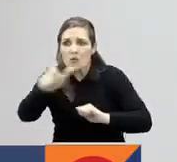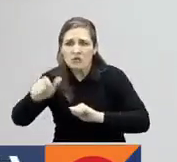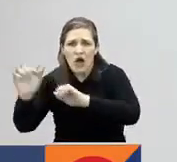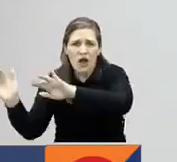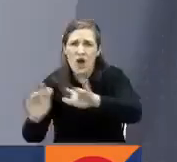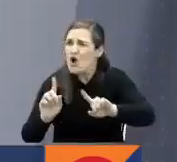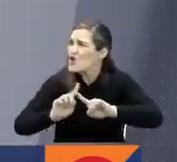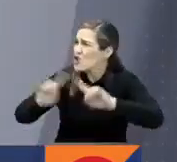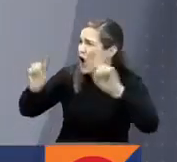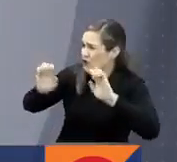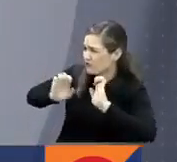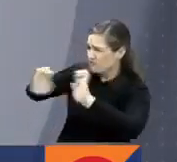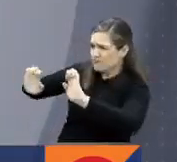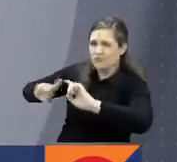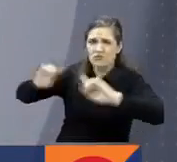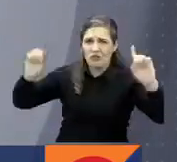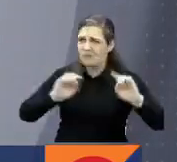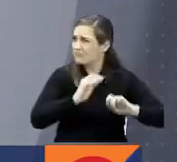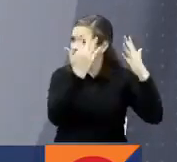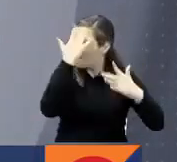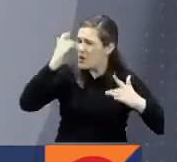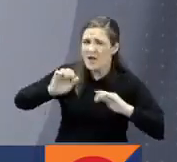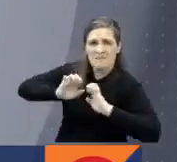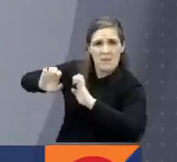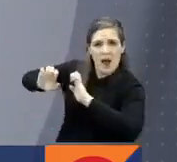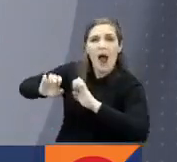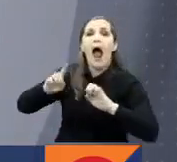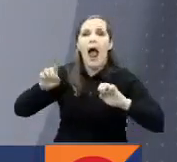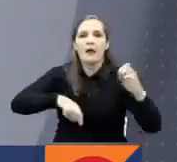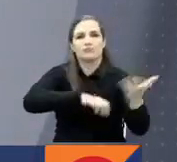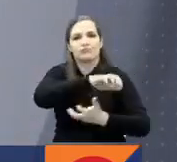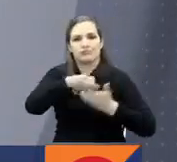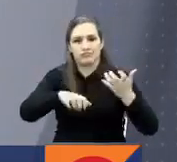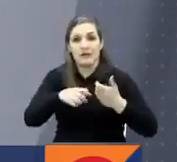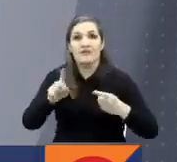incendio de ese CAI. La policía detuvo a varios jóvenes que participaron en los enfrentamientos.